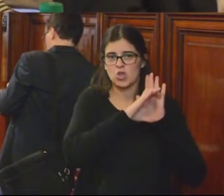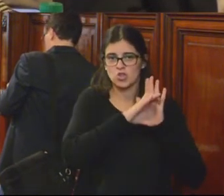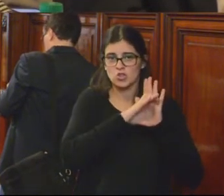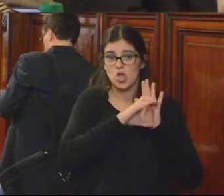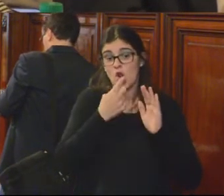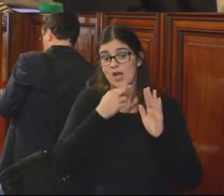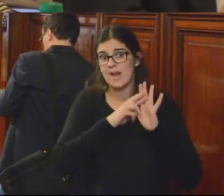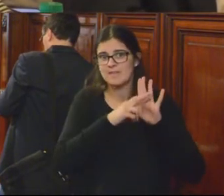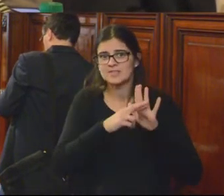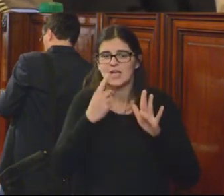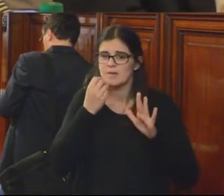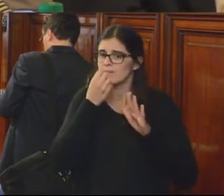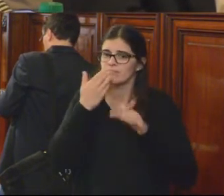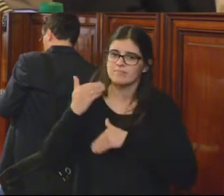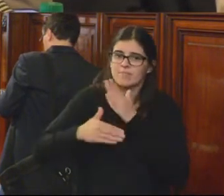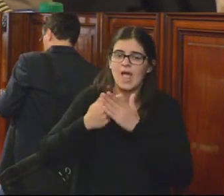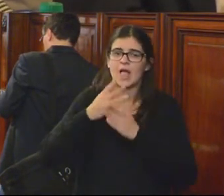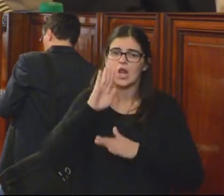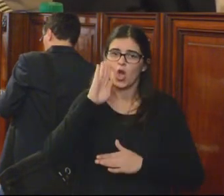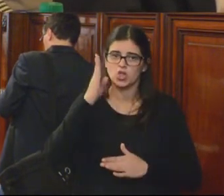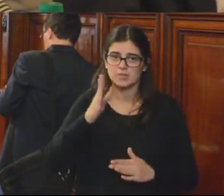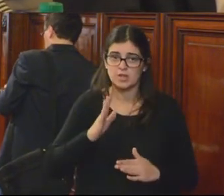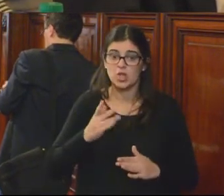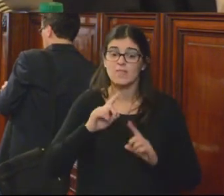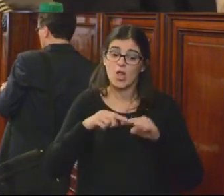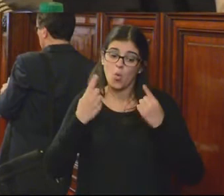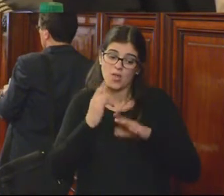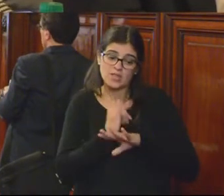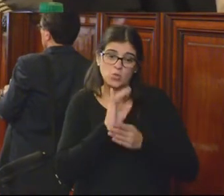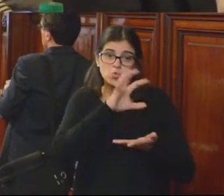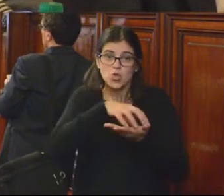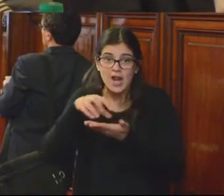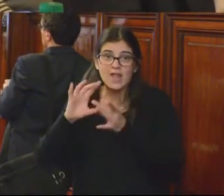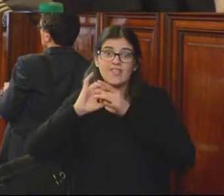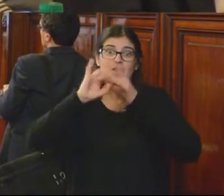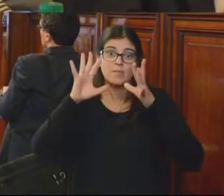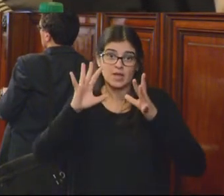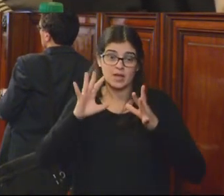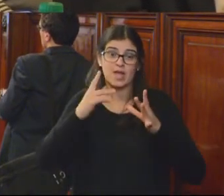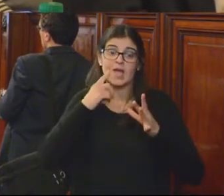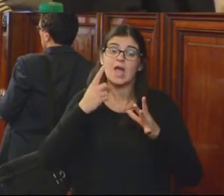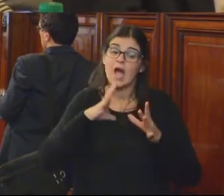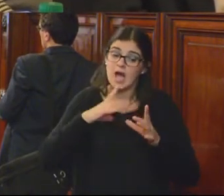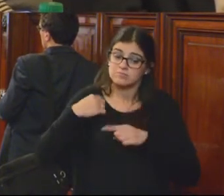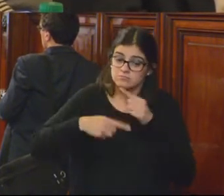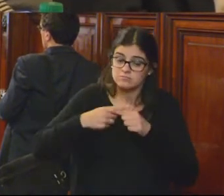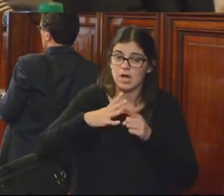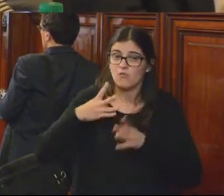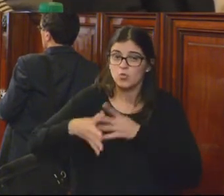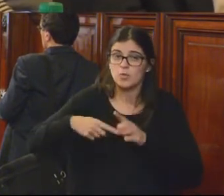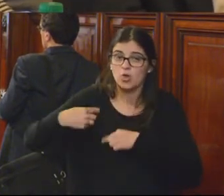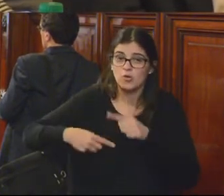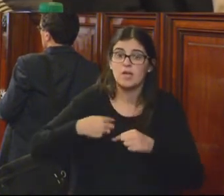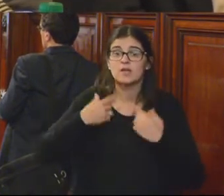que representa un claro avance en cuanto al reconocimiento de nuestra institucionalidad democrática, vigorosa, en pleno funcionamiento, y estamos